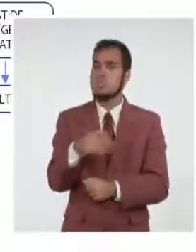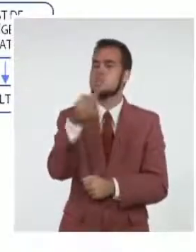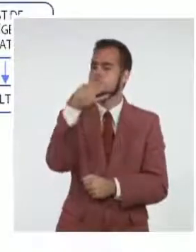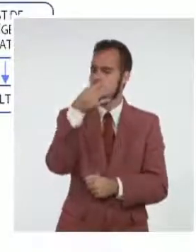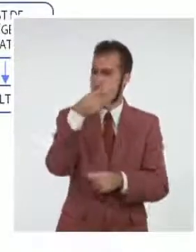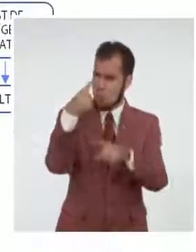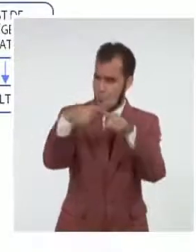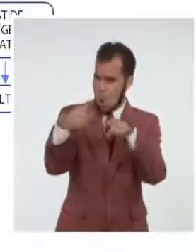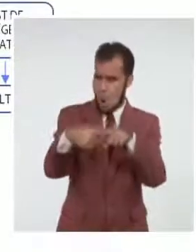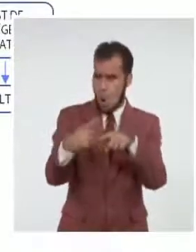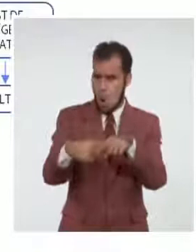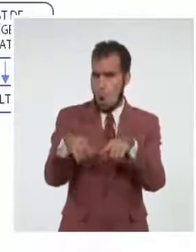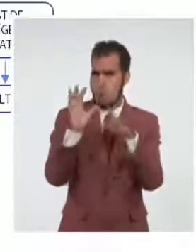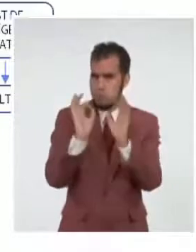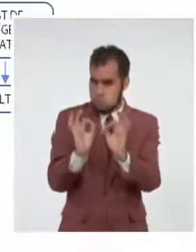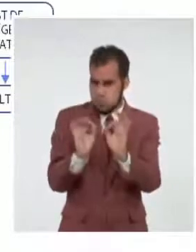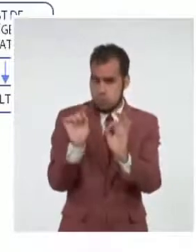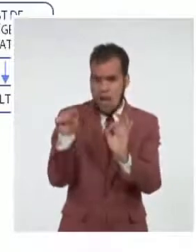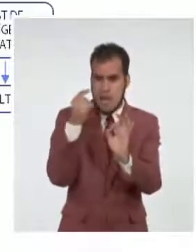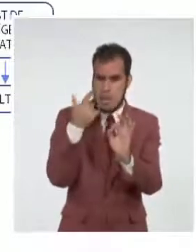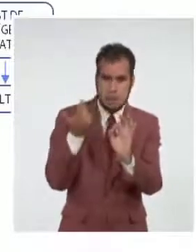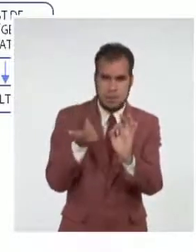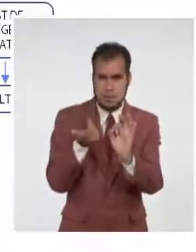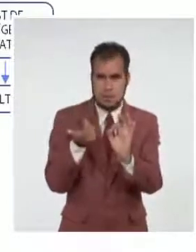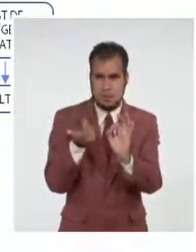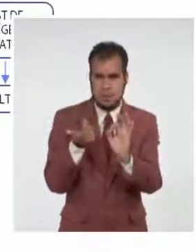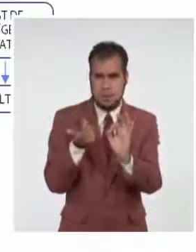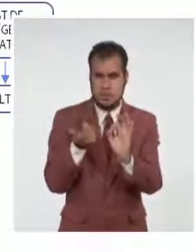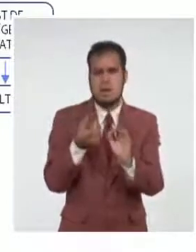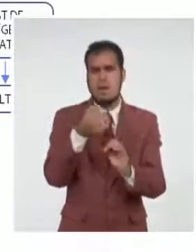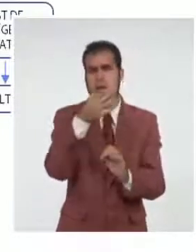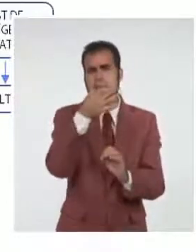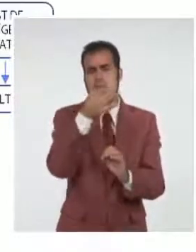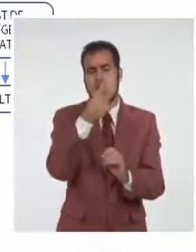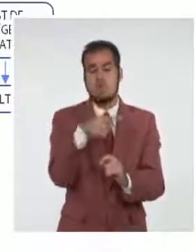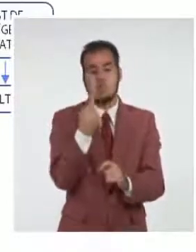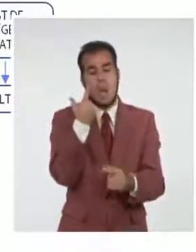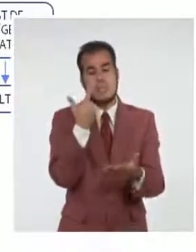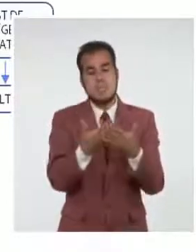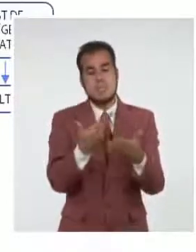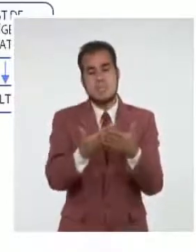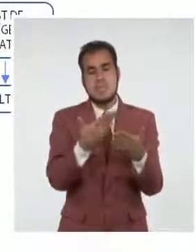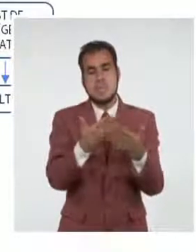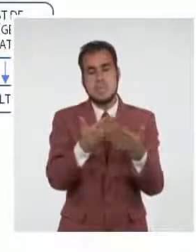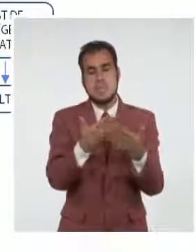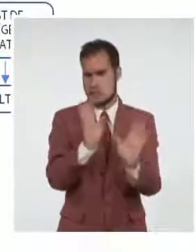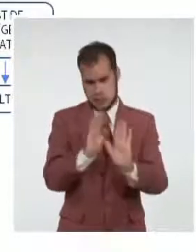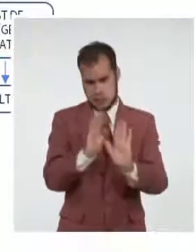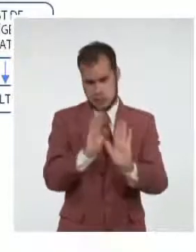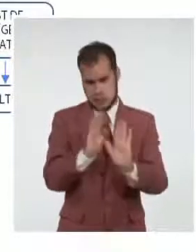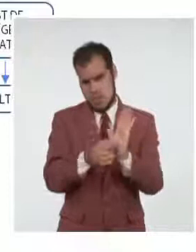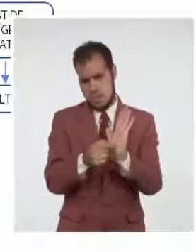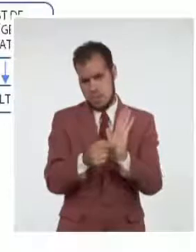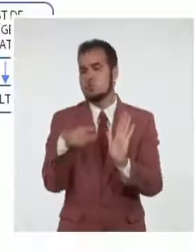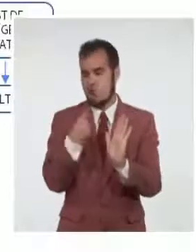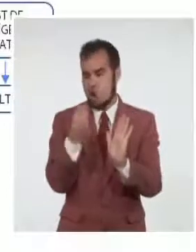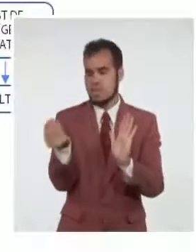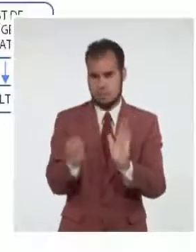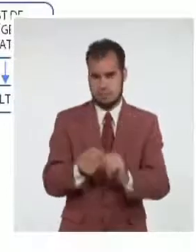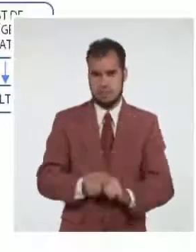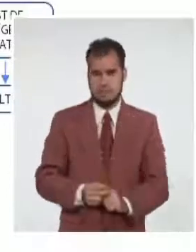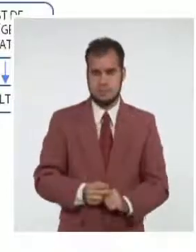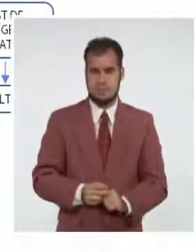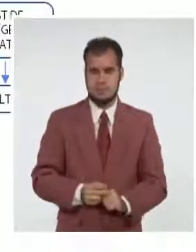terapéuticas propias de esa condición con medicamentos que nosotros hemos probado para este tipo de enfermos. Y el que es test de antígeno